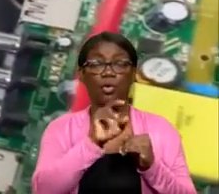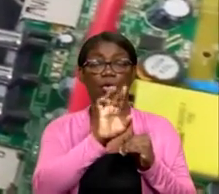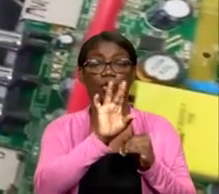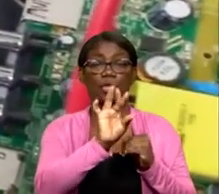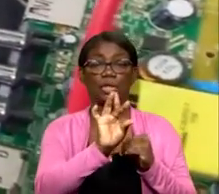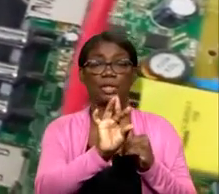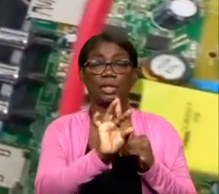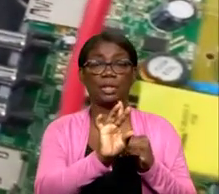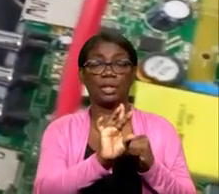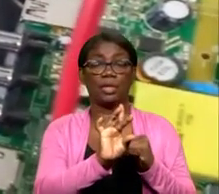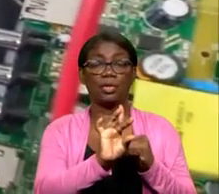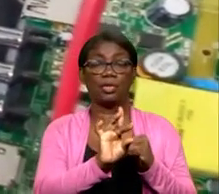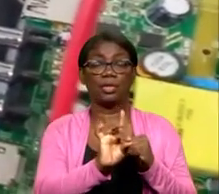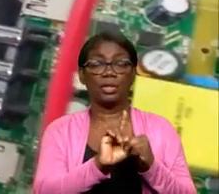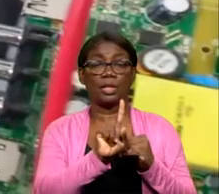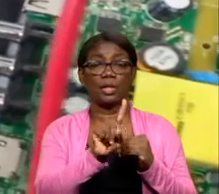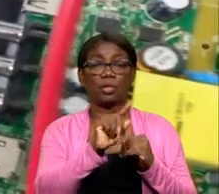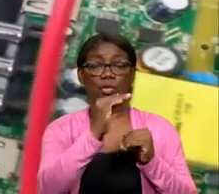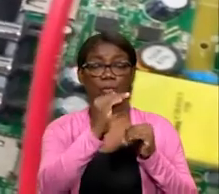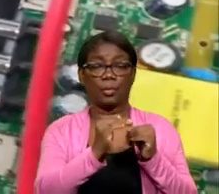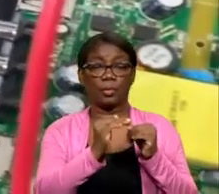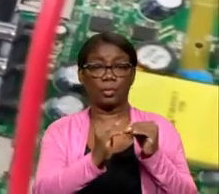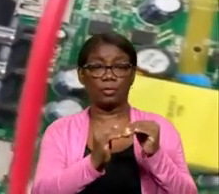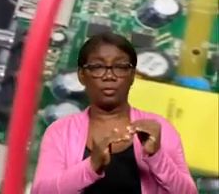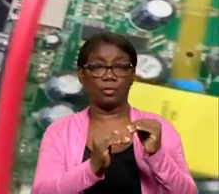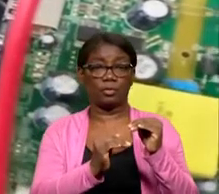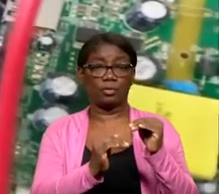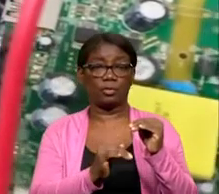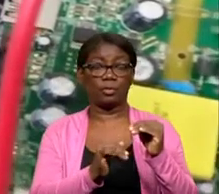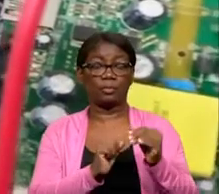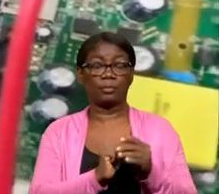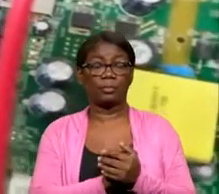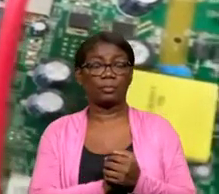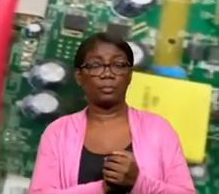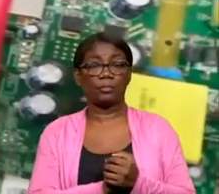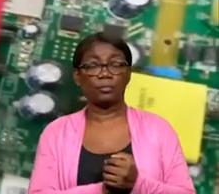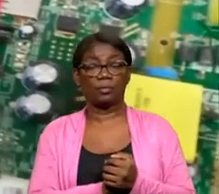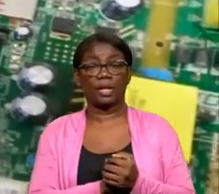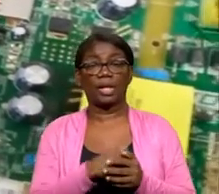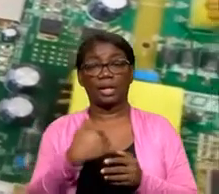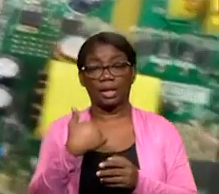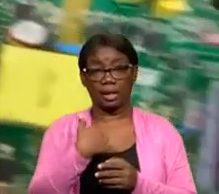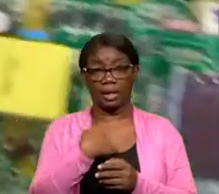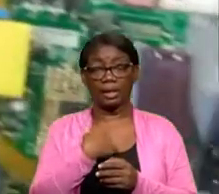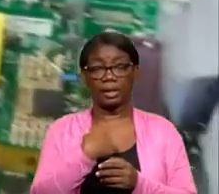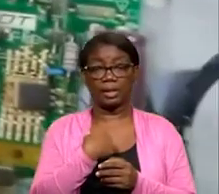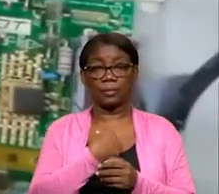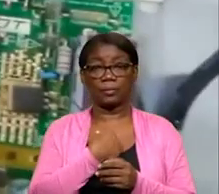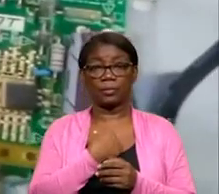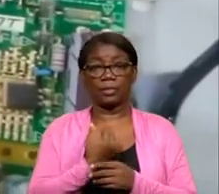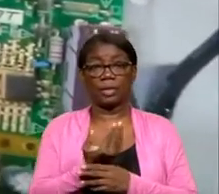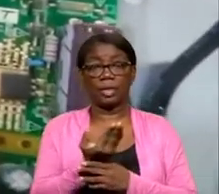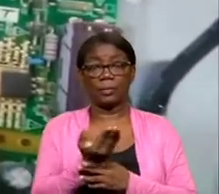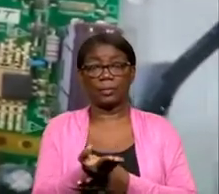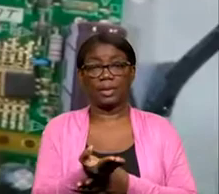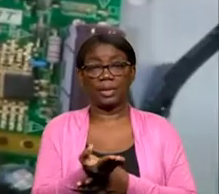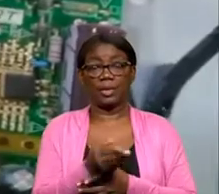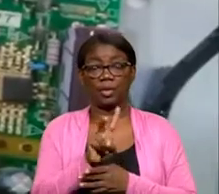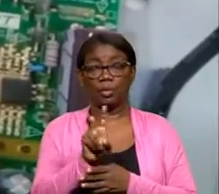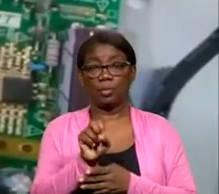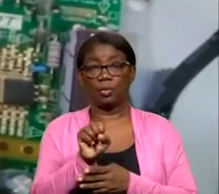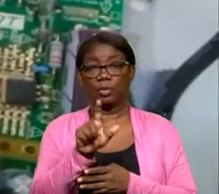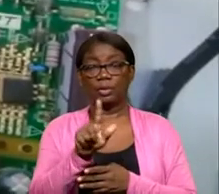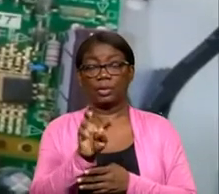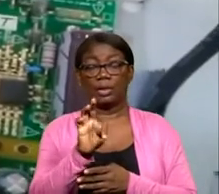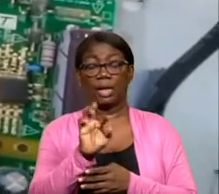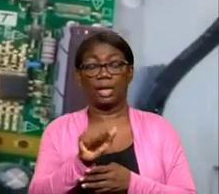88 y bajando drásticamente. Esto nos dice que la tarjeta nos está suministrando el voltaje hacia lo que es